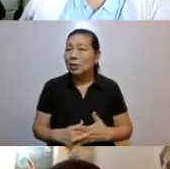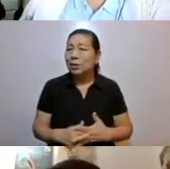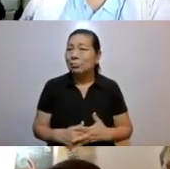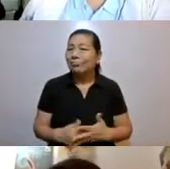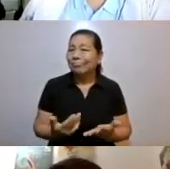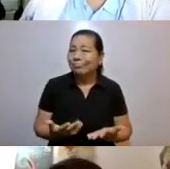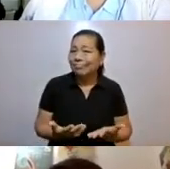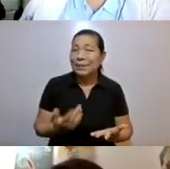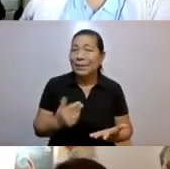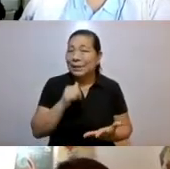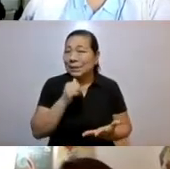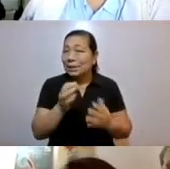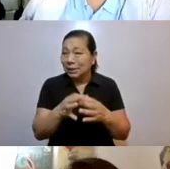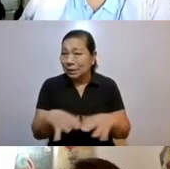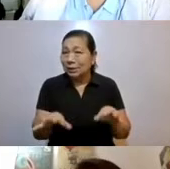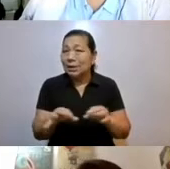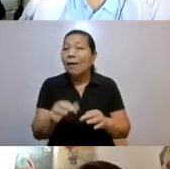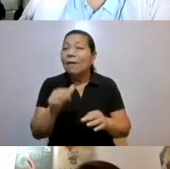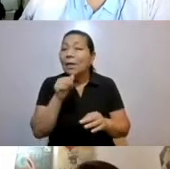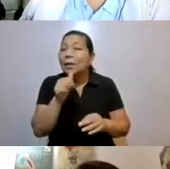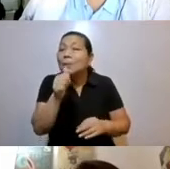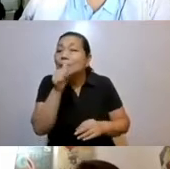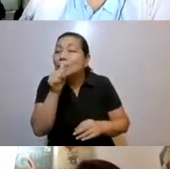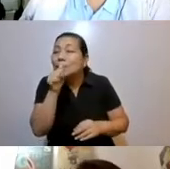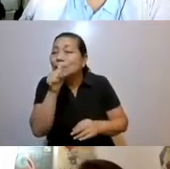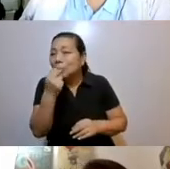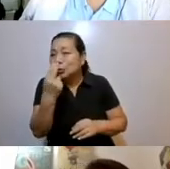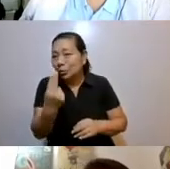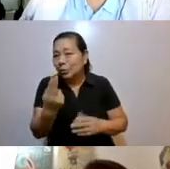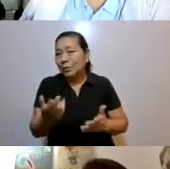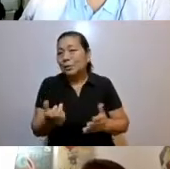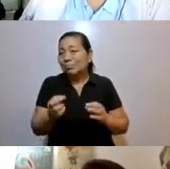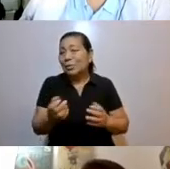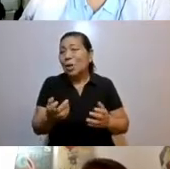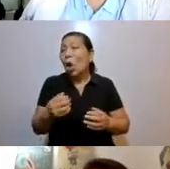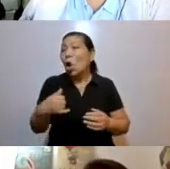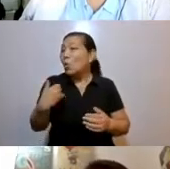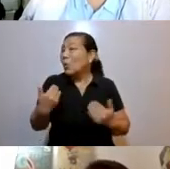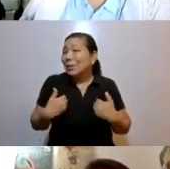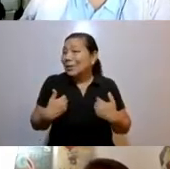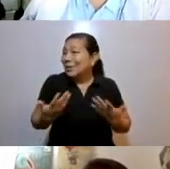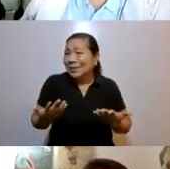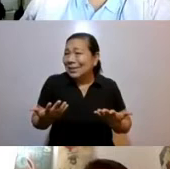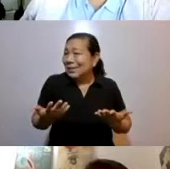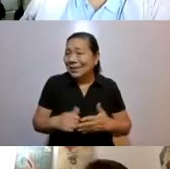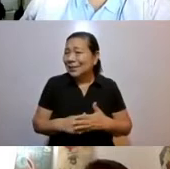también es un factor importante. La falta de privacidad. Sí, pues el joven no tiene